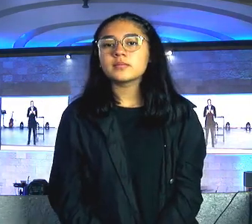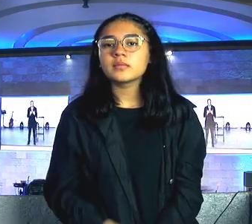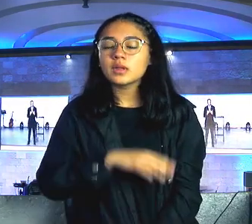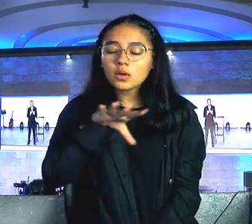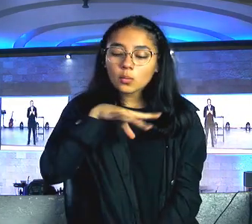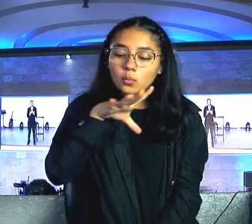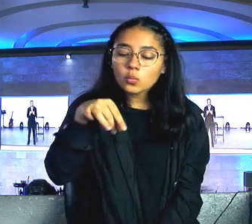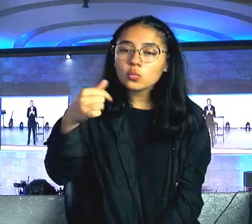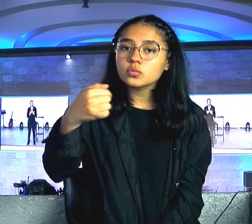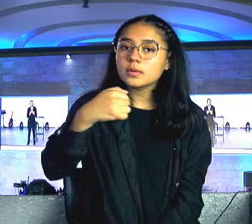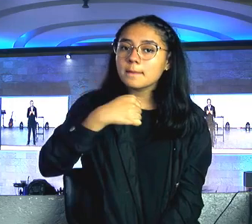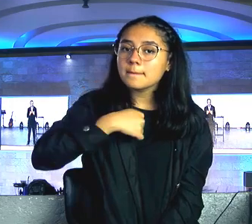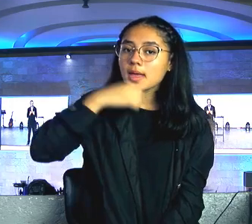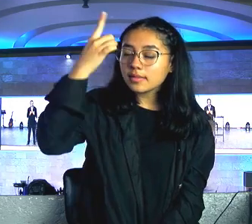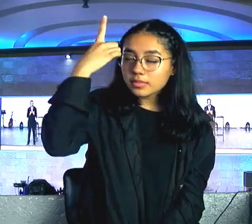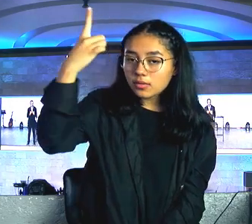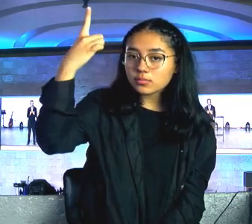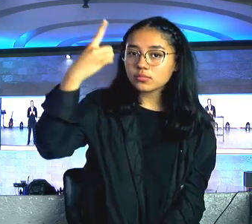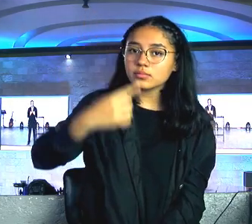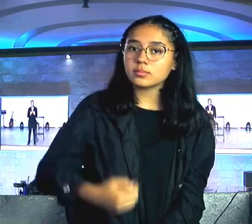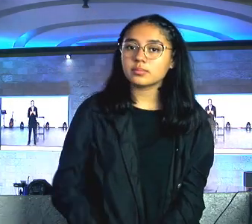Búscame.